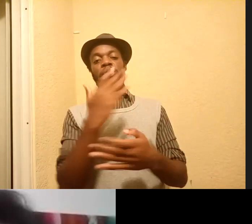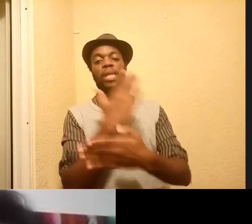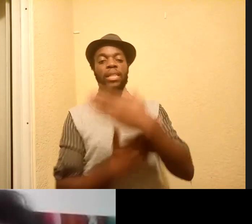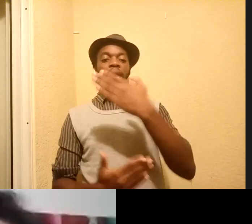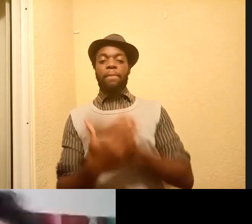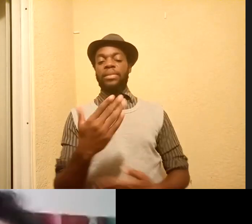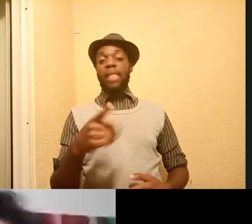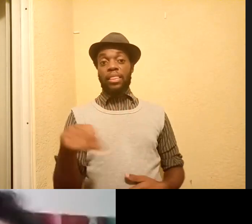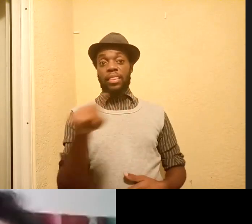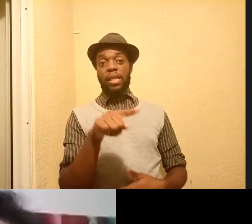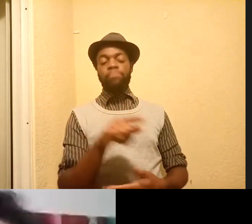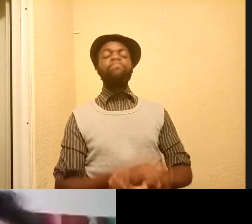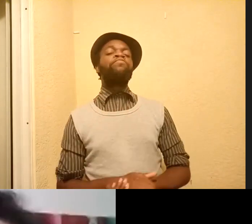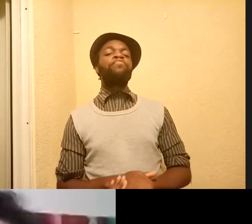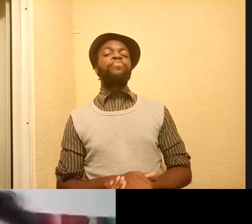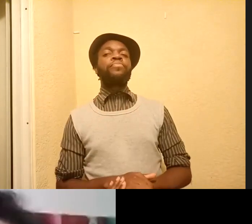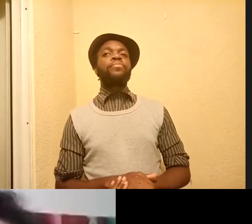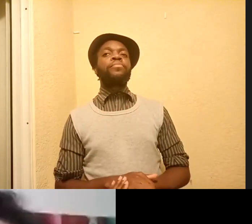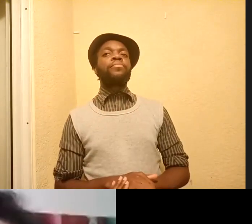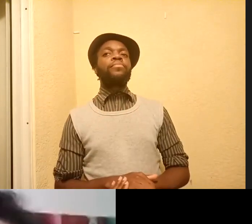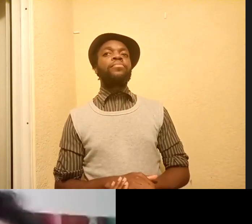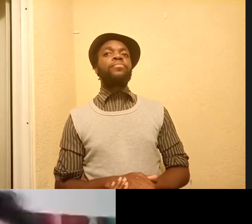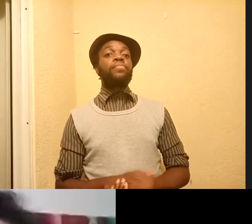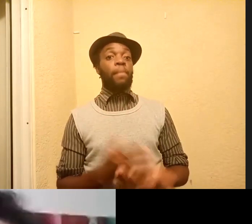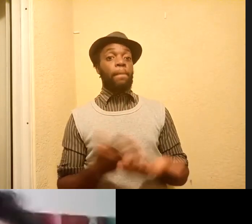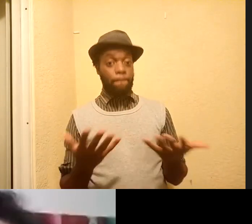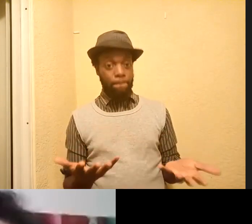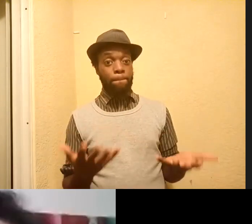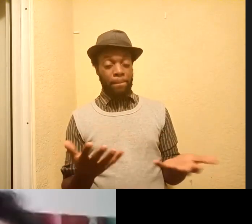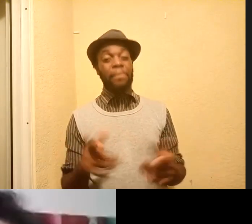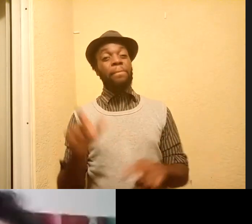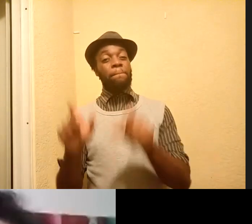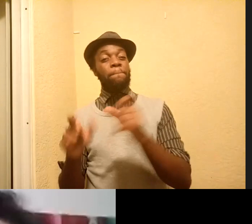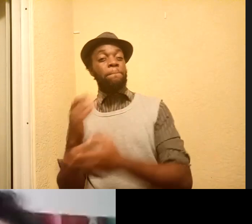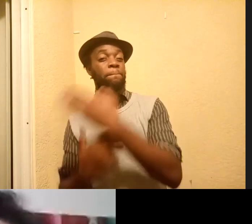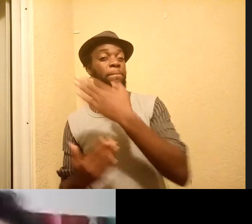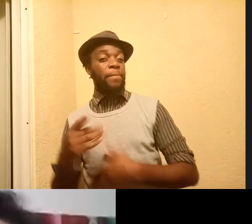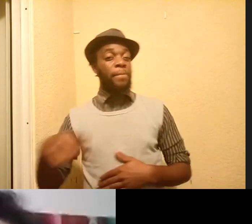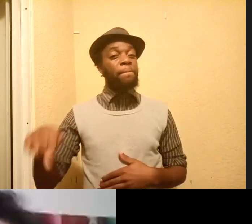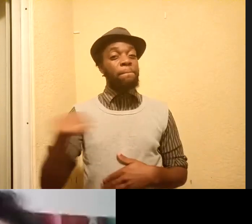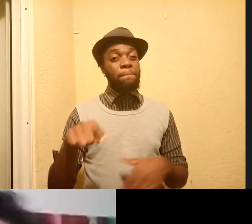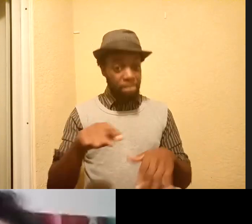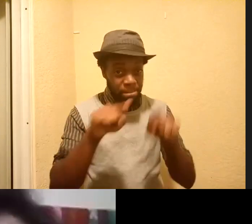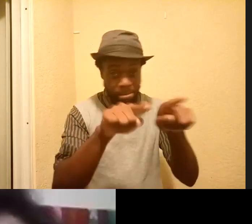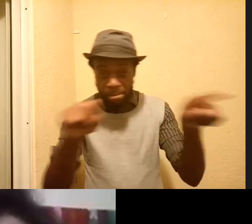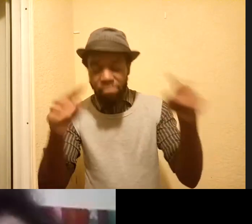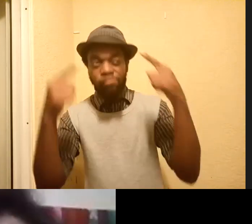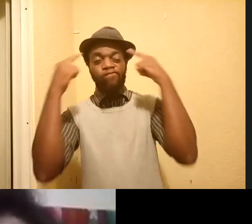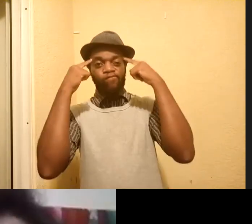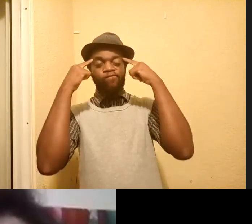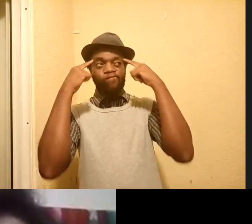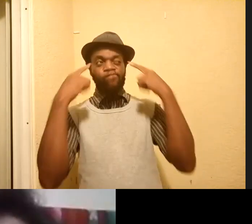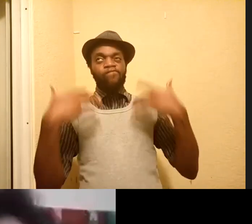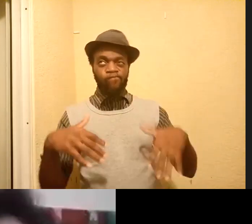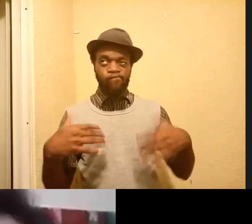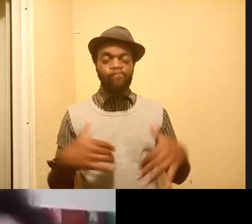discapacidad. Es muy importante el que con personas con discapacidad estemos conscientes de aquellos elementos que